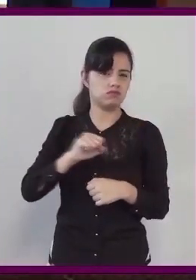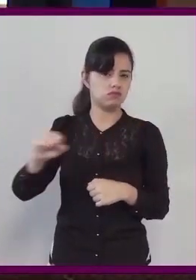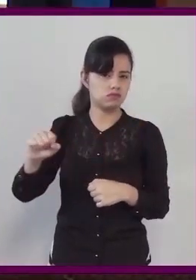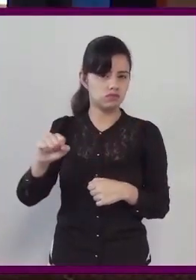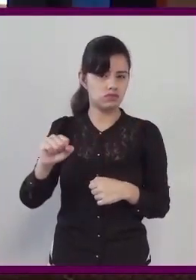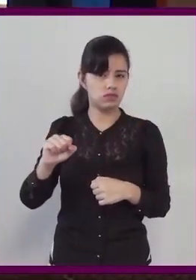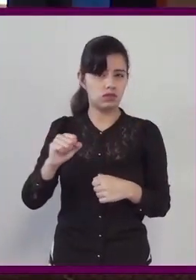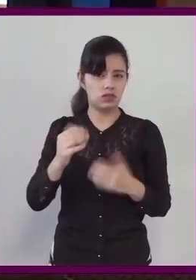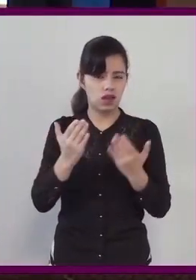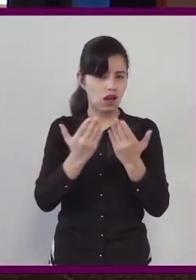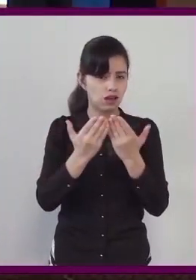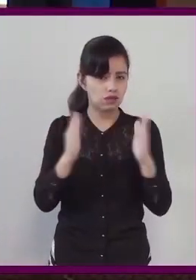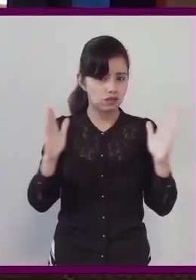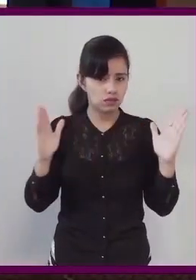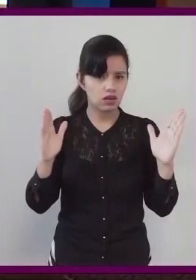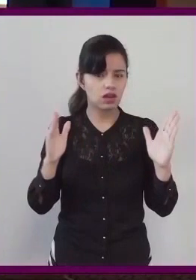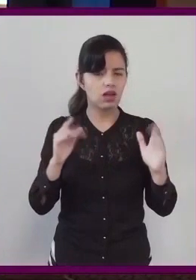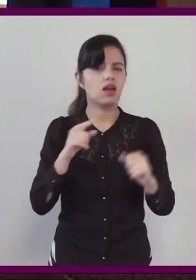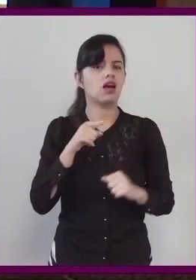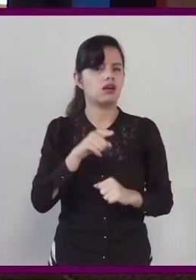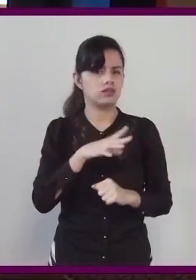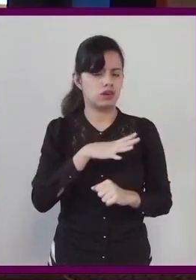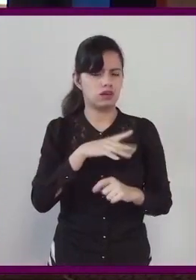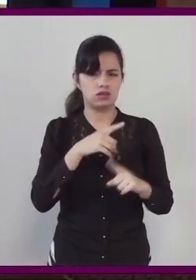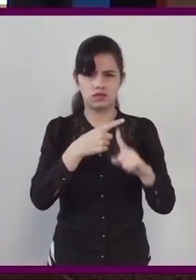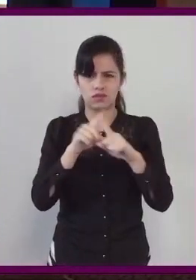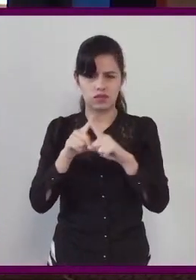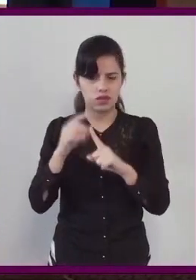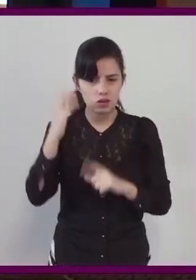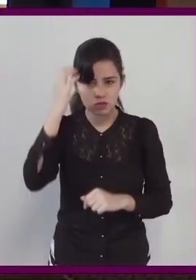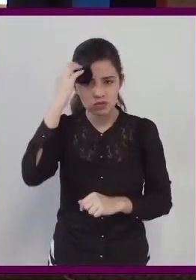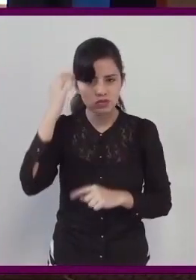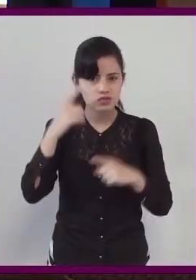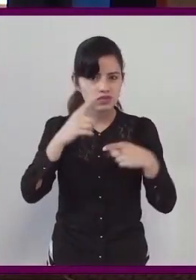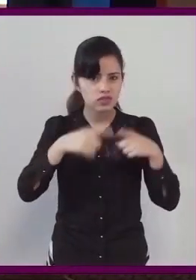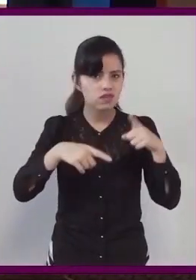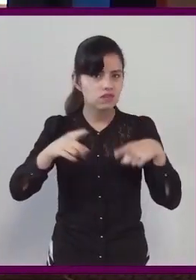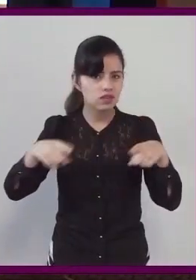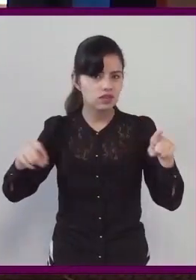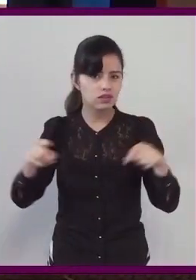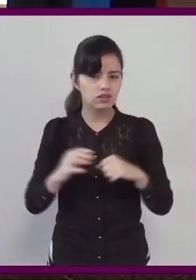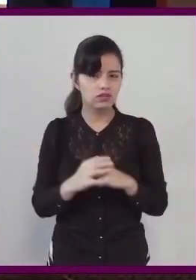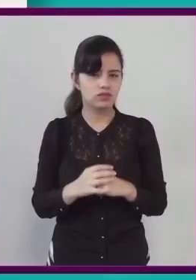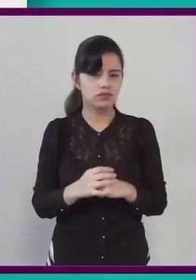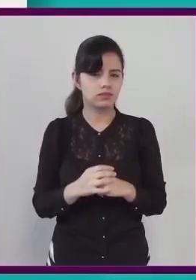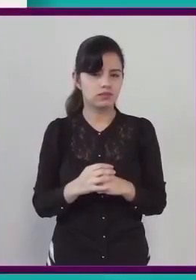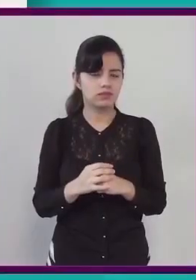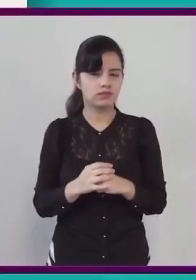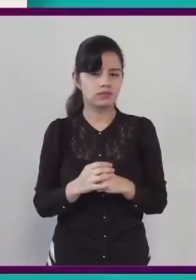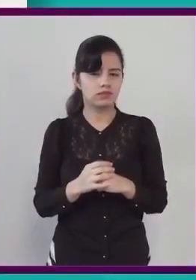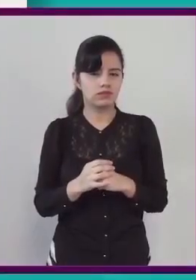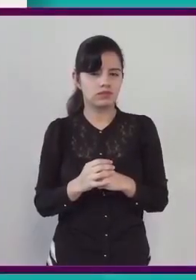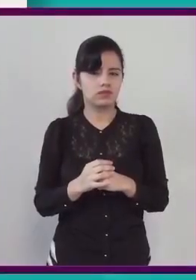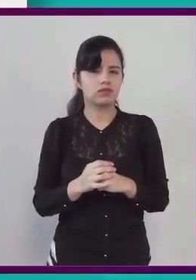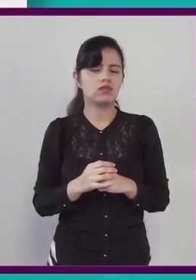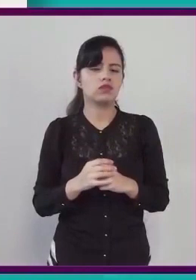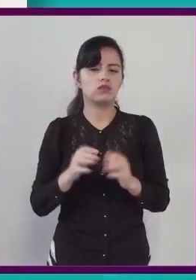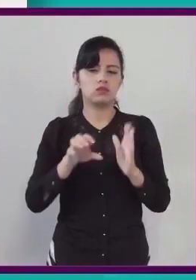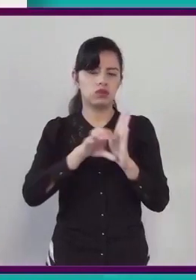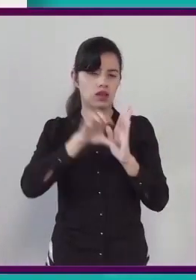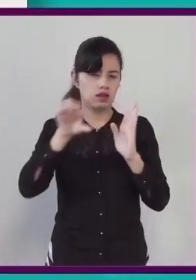la diversidad, si lo pensamos en términos ecológicos, hace más robusto